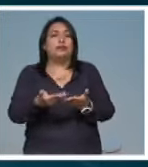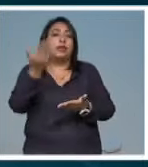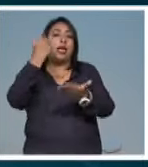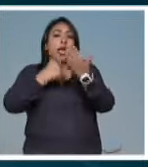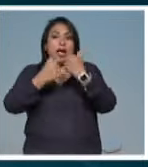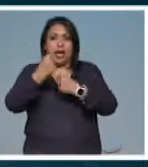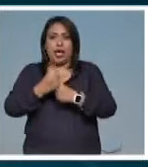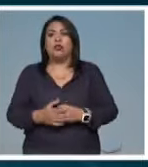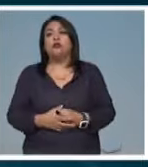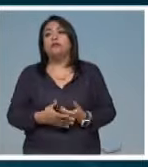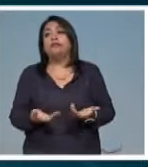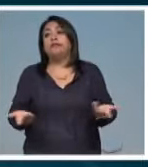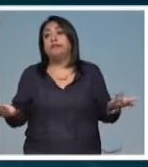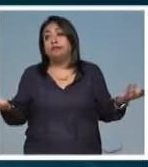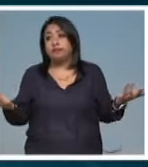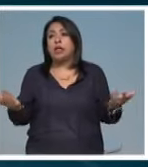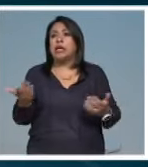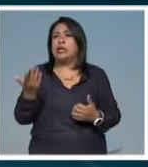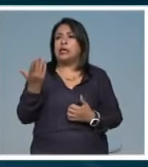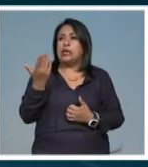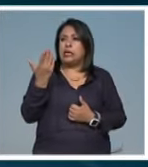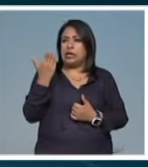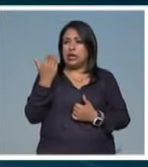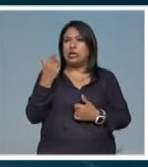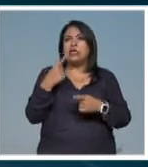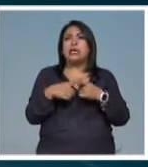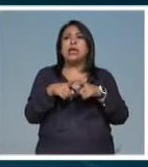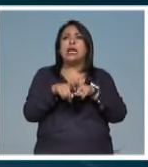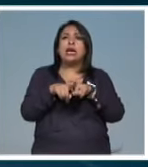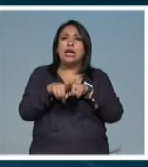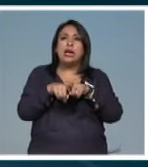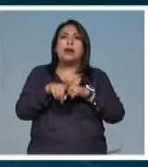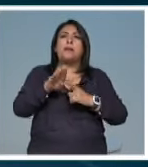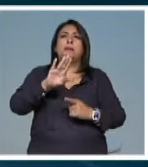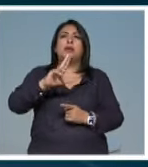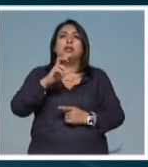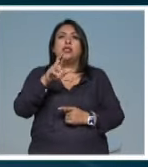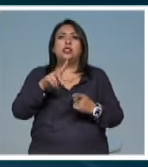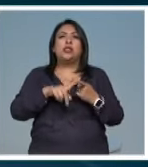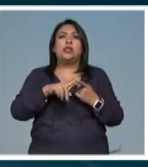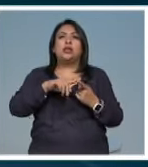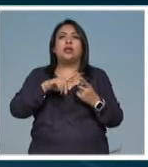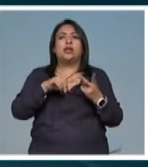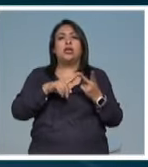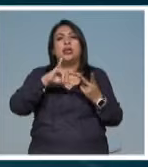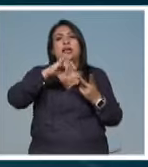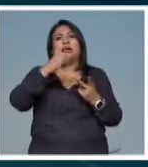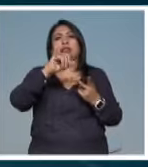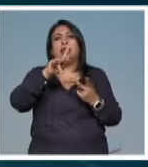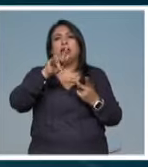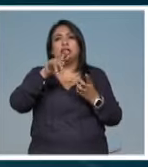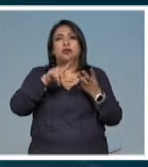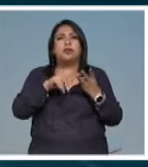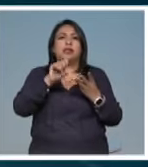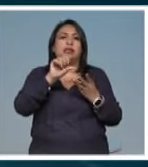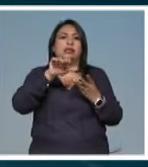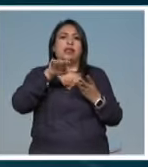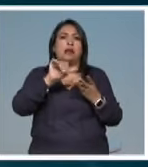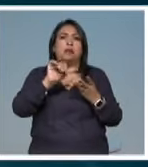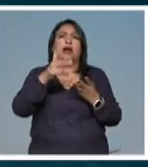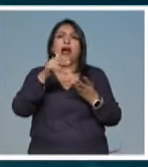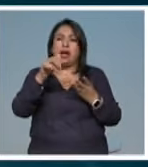época. Y bueno, pues más recientemente los hermanos Bichir, José María Jaspic, la muy famosa Salma